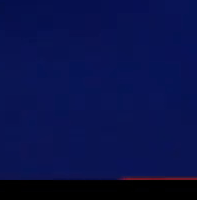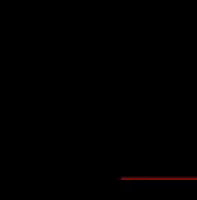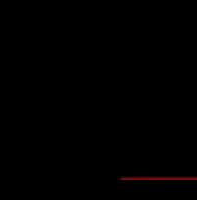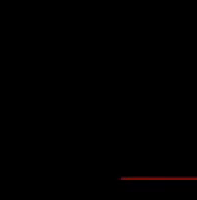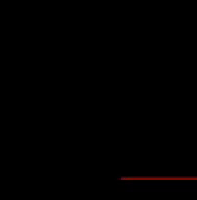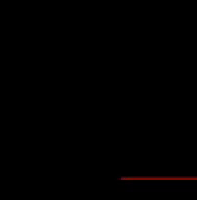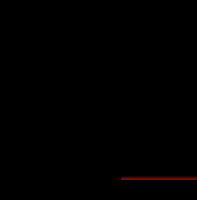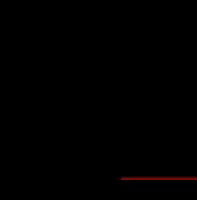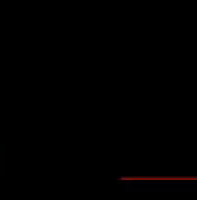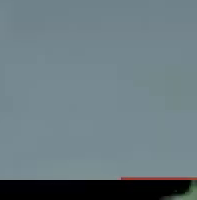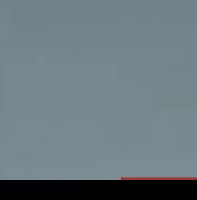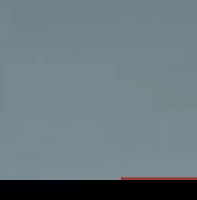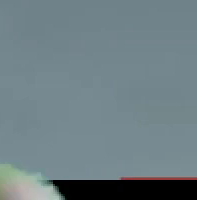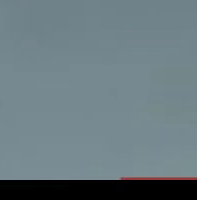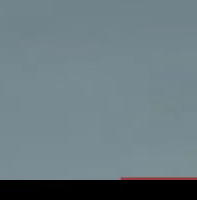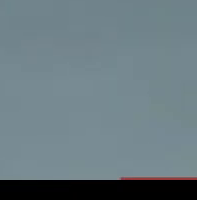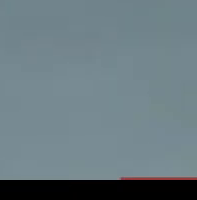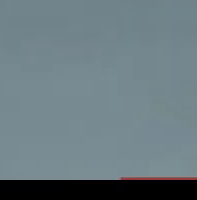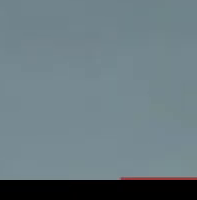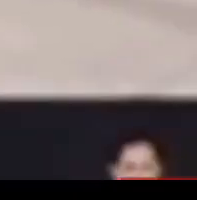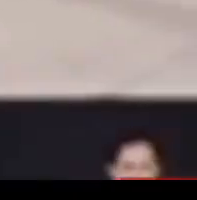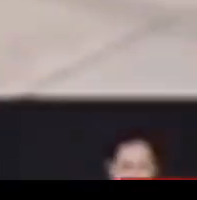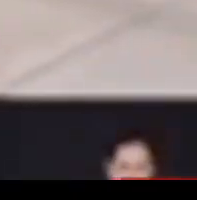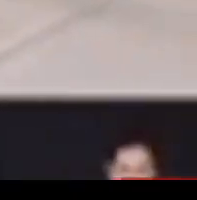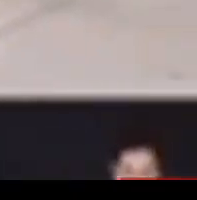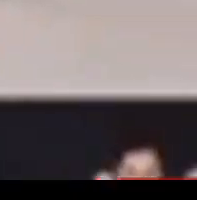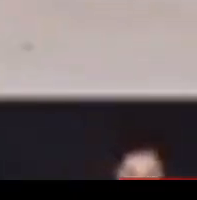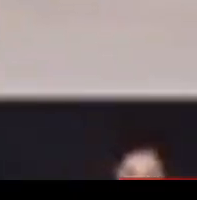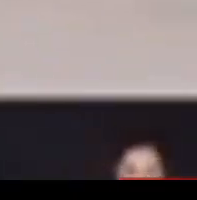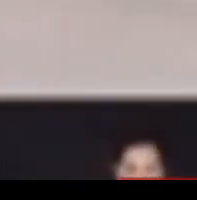mismos consideraban que para el 2016